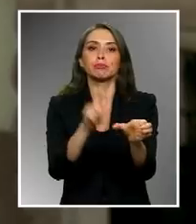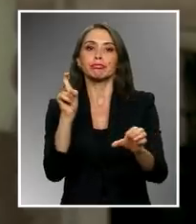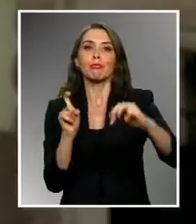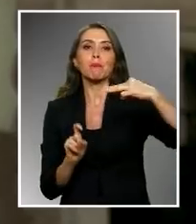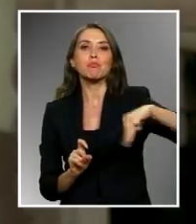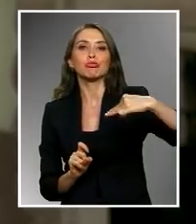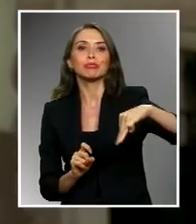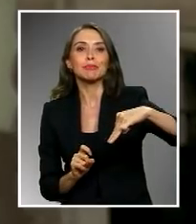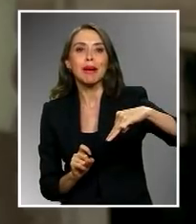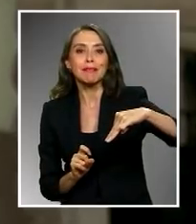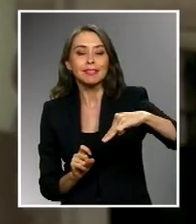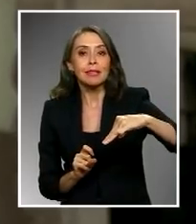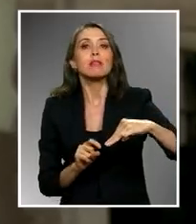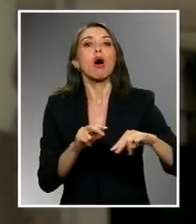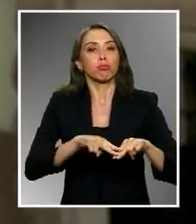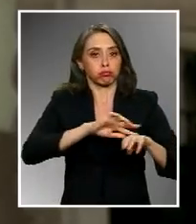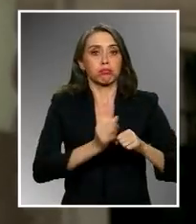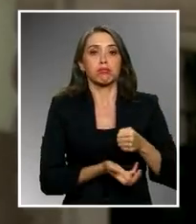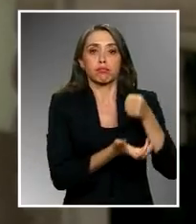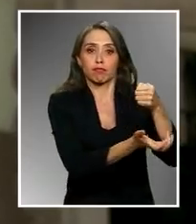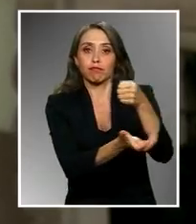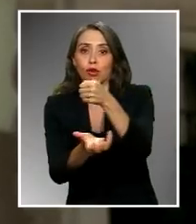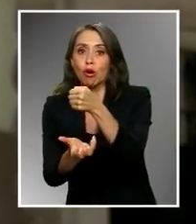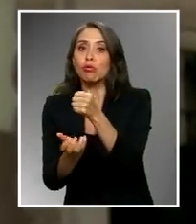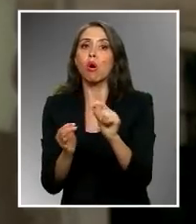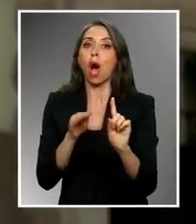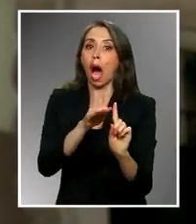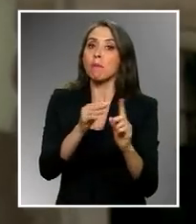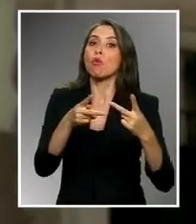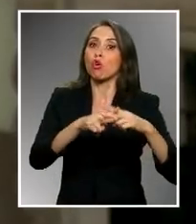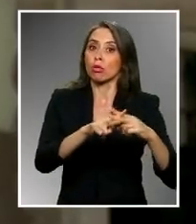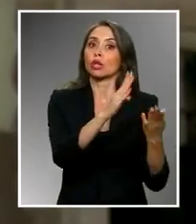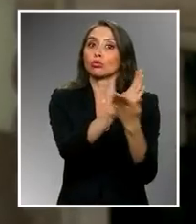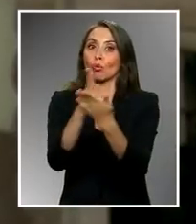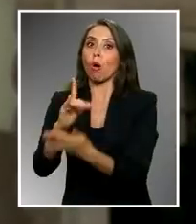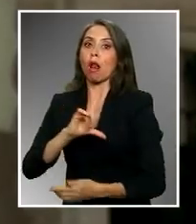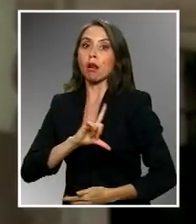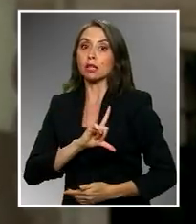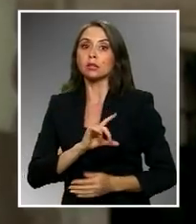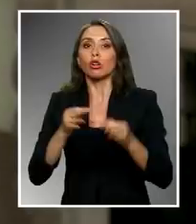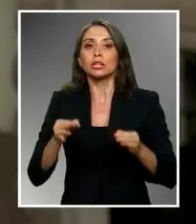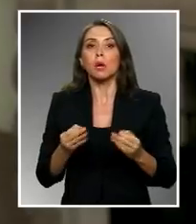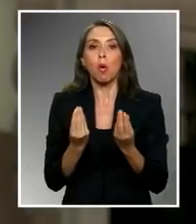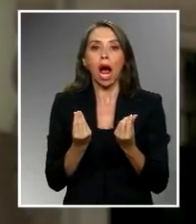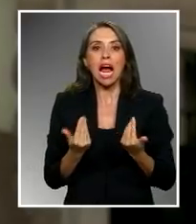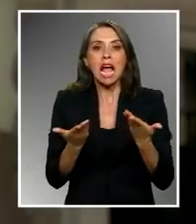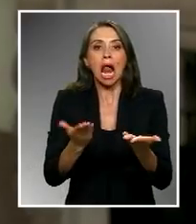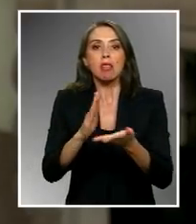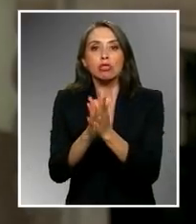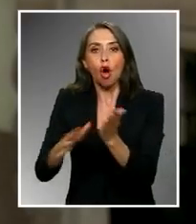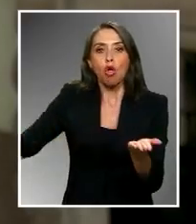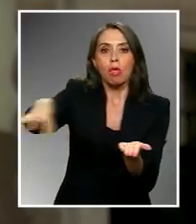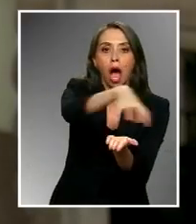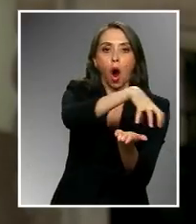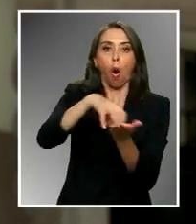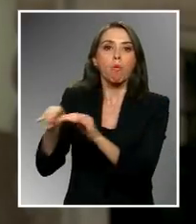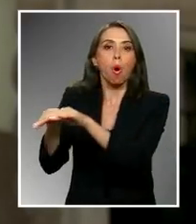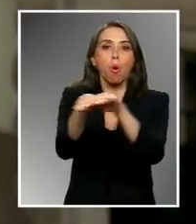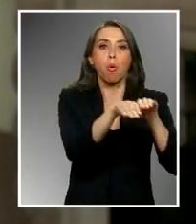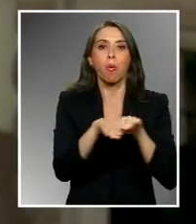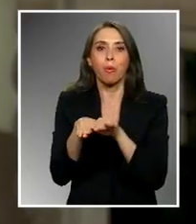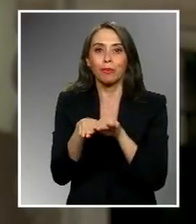municipios tendrán así los recursos y el apoyo técnico que necesitan para asegurar calidad en todas las comunas sin